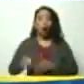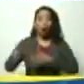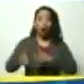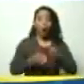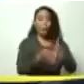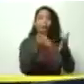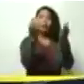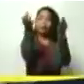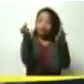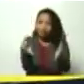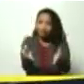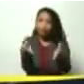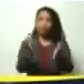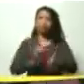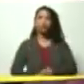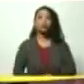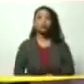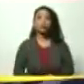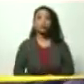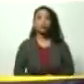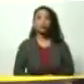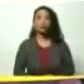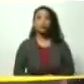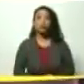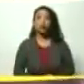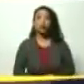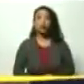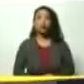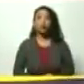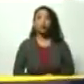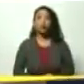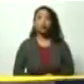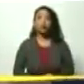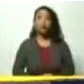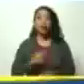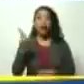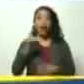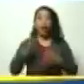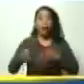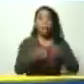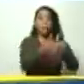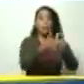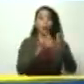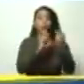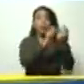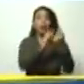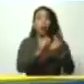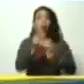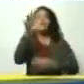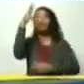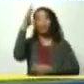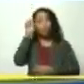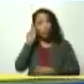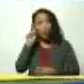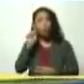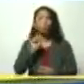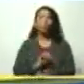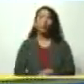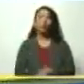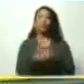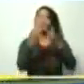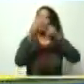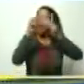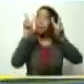correcto y nosotros debemos mantenernos en el camino del diálogo del entendimiento de la